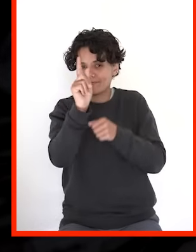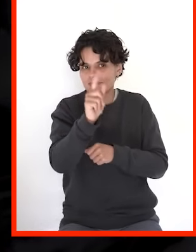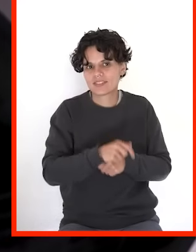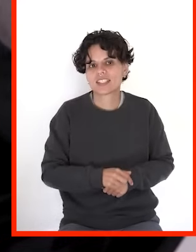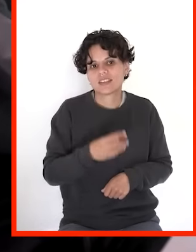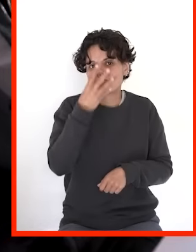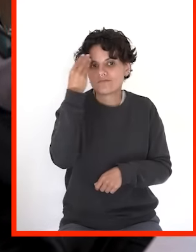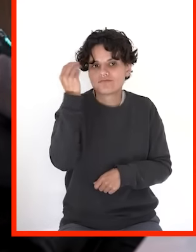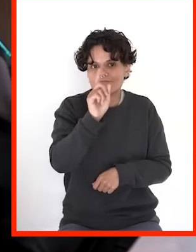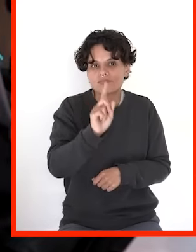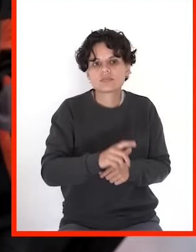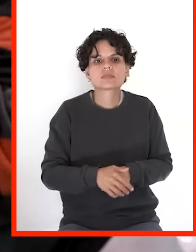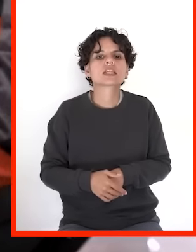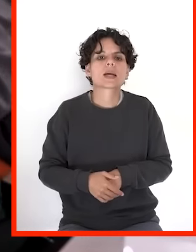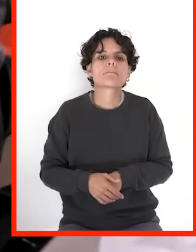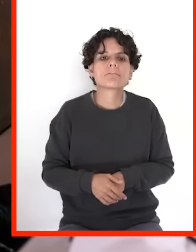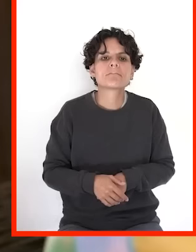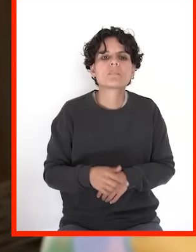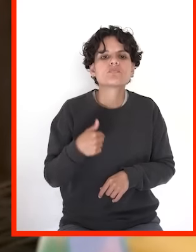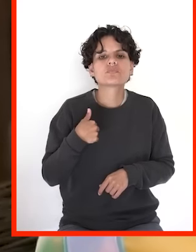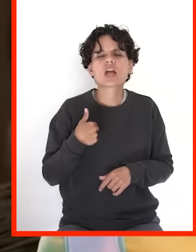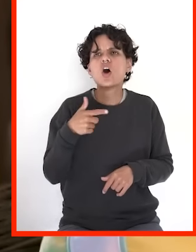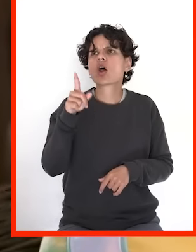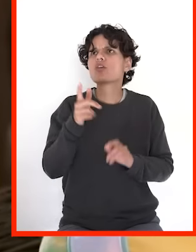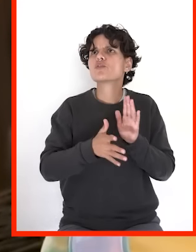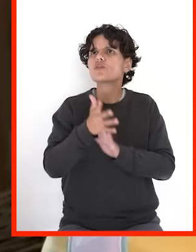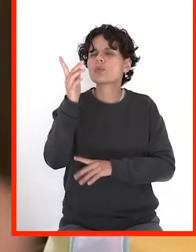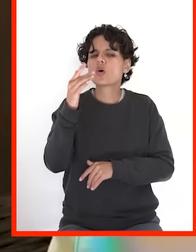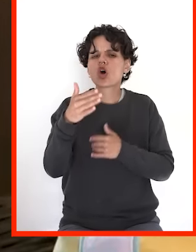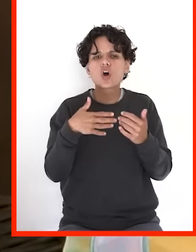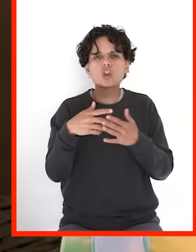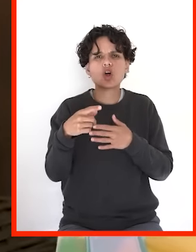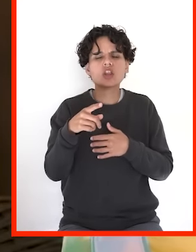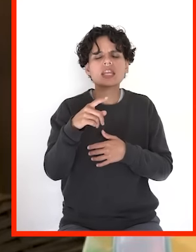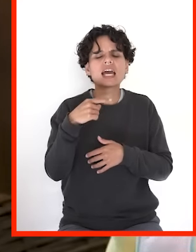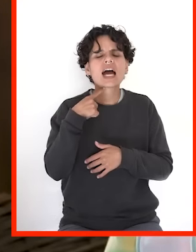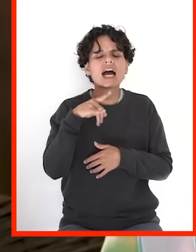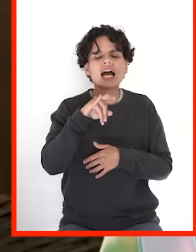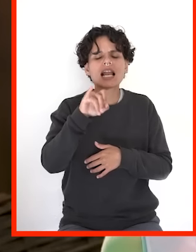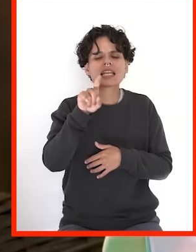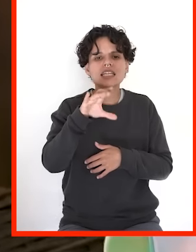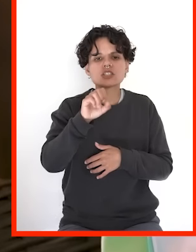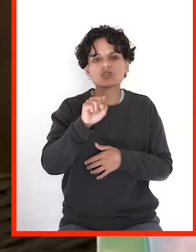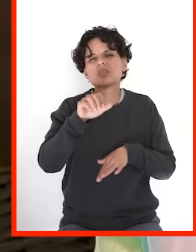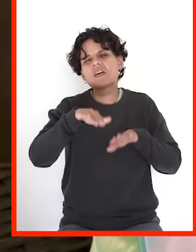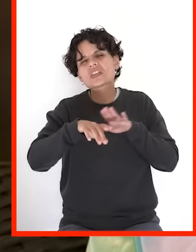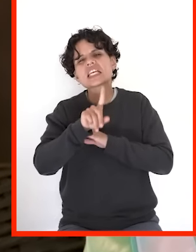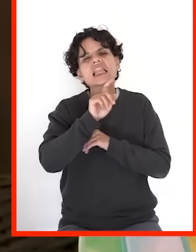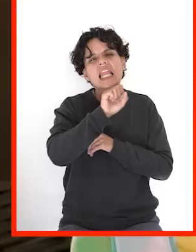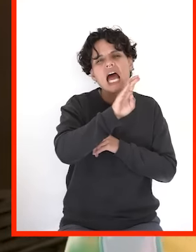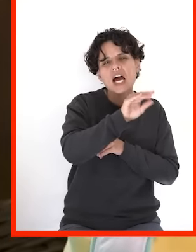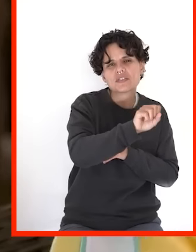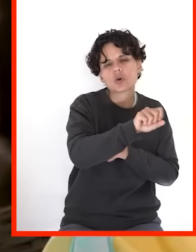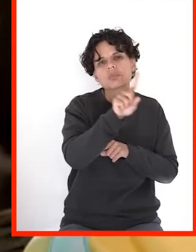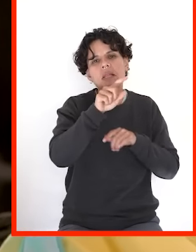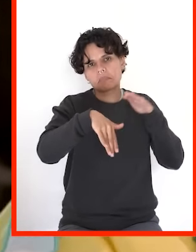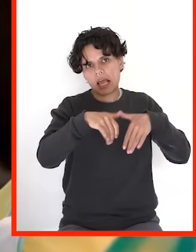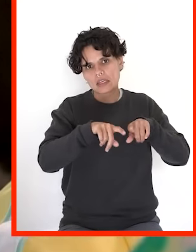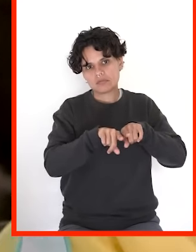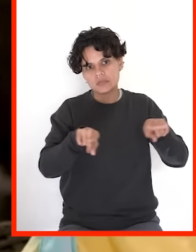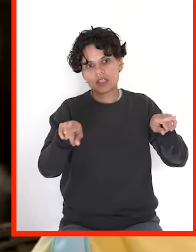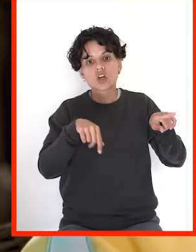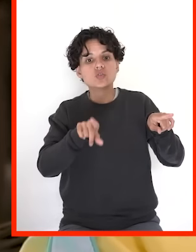ejemplo, hace poco nos fuimos a grabar al Quisco fue, bueno, donde a veces nos vamos al Tao, al Quisco. El Tame siempre lleva un